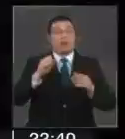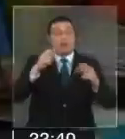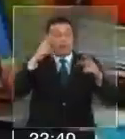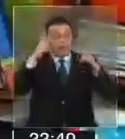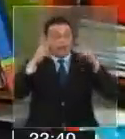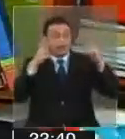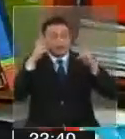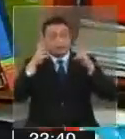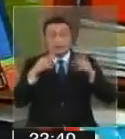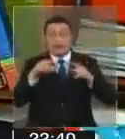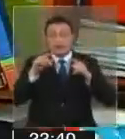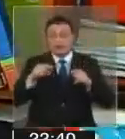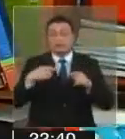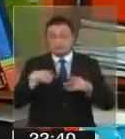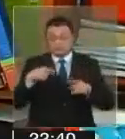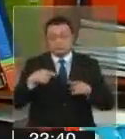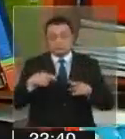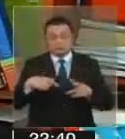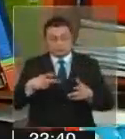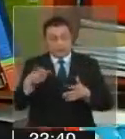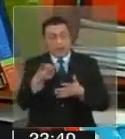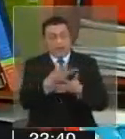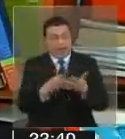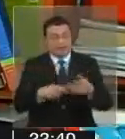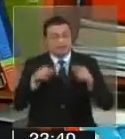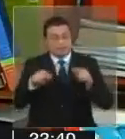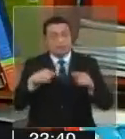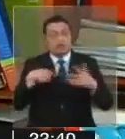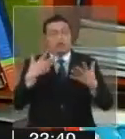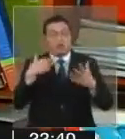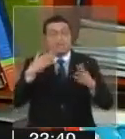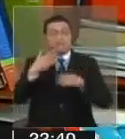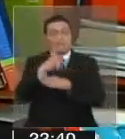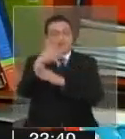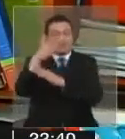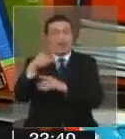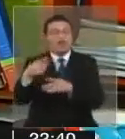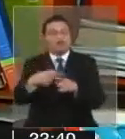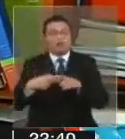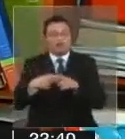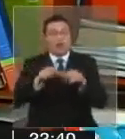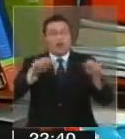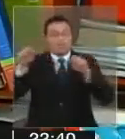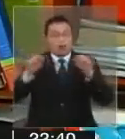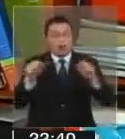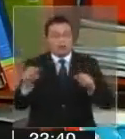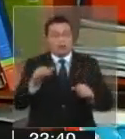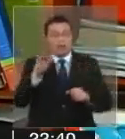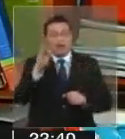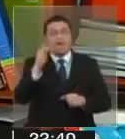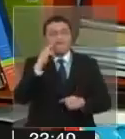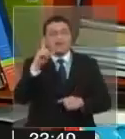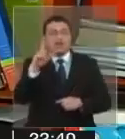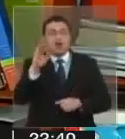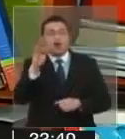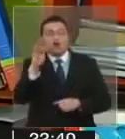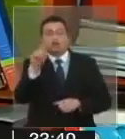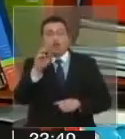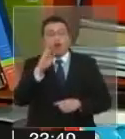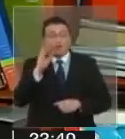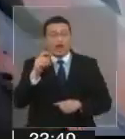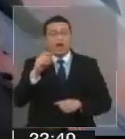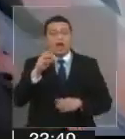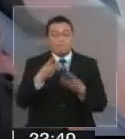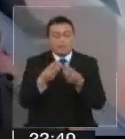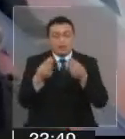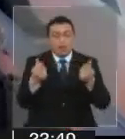que ahí nosotros tomamos esta bandera social, política, filosófica, espiritual,